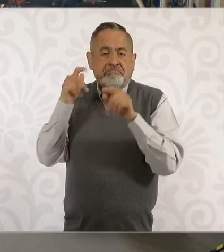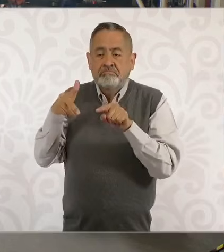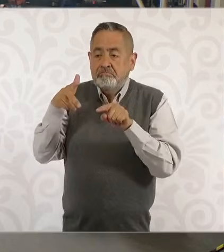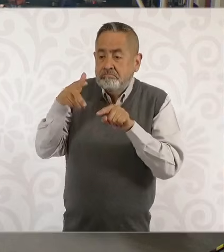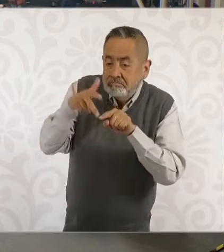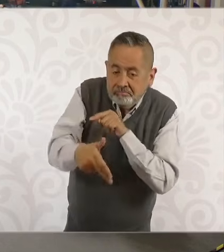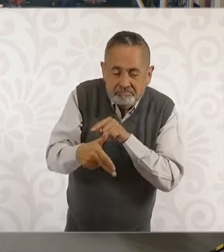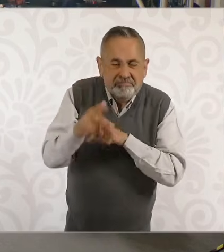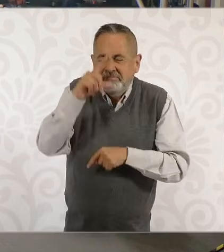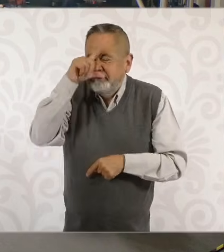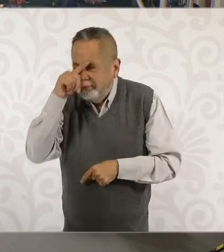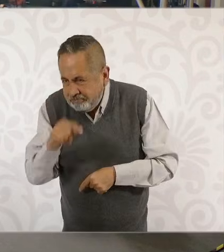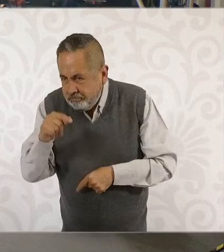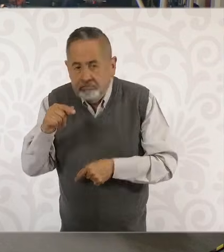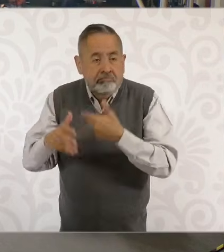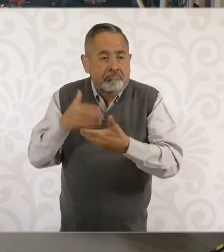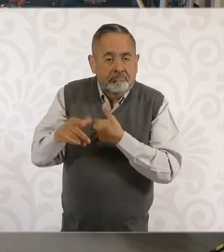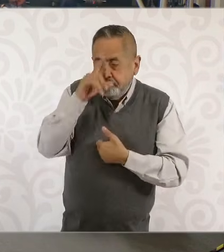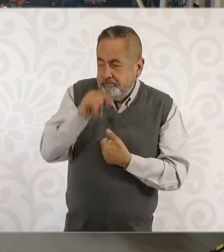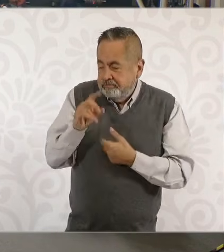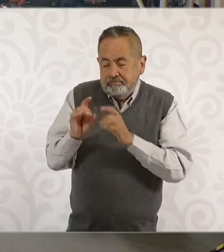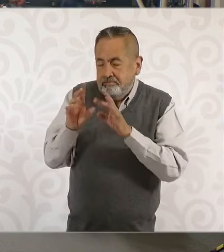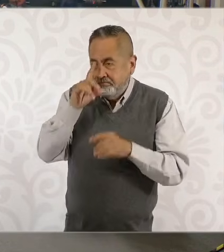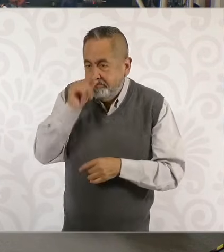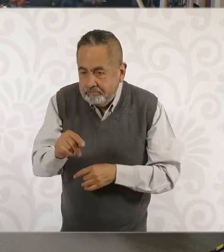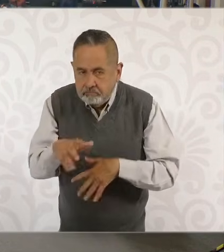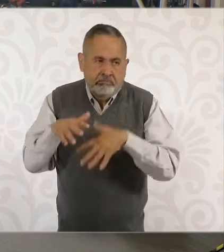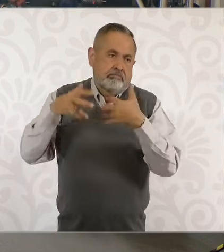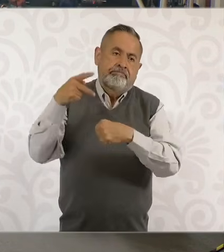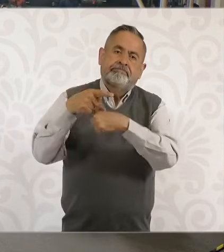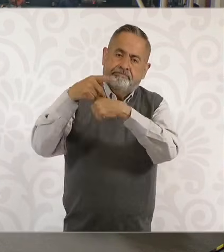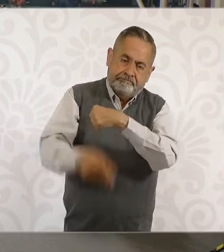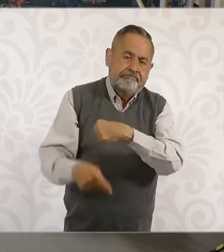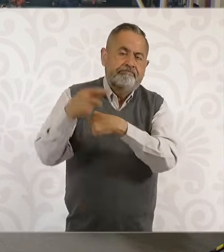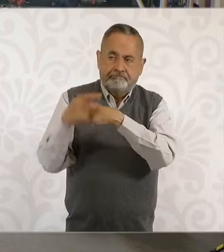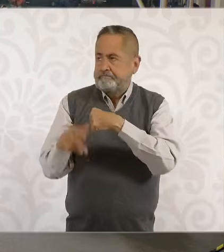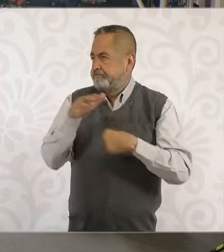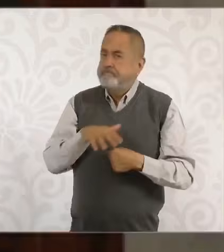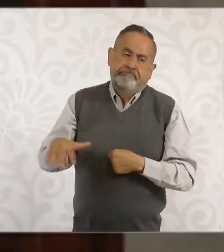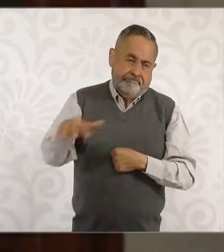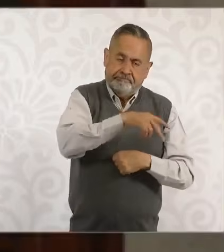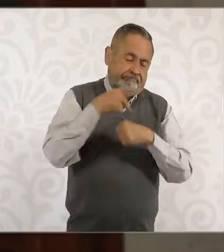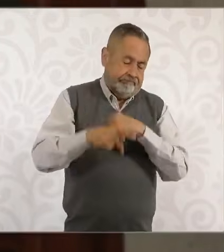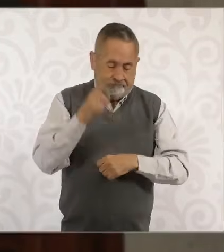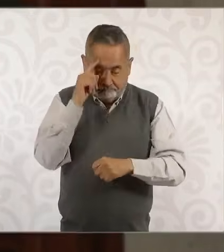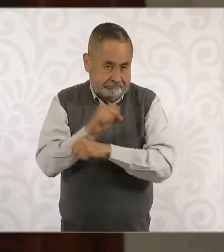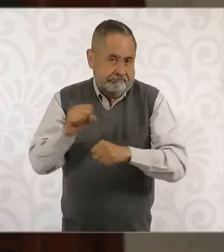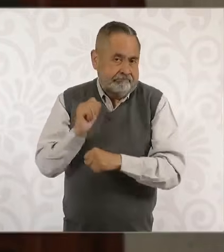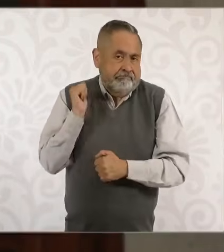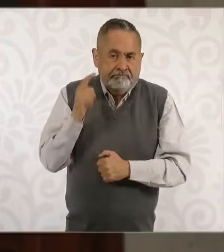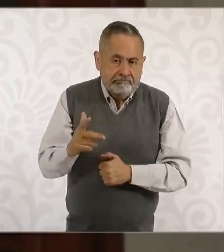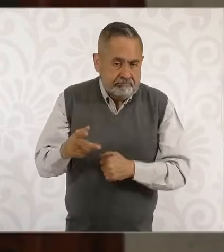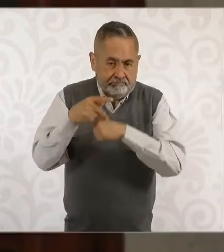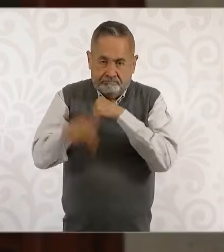procesos normales de operación pues implicaría un riesgo quizá inminente o